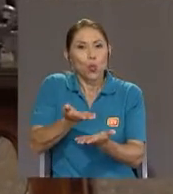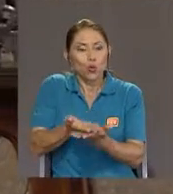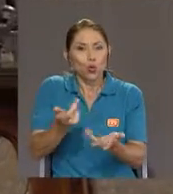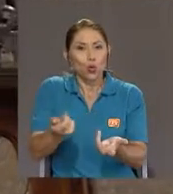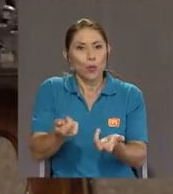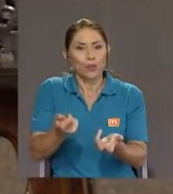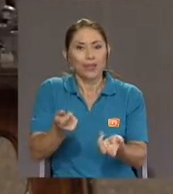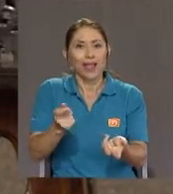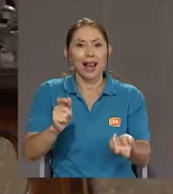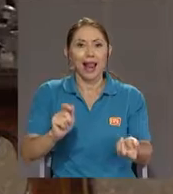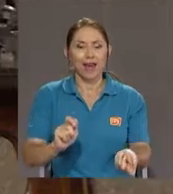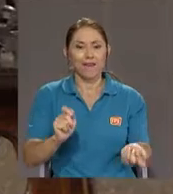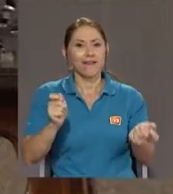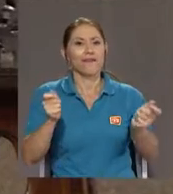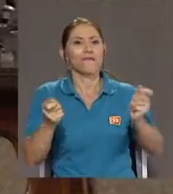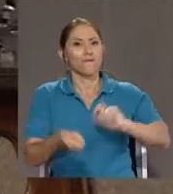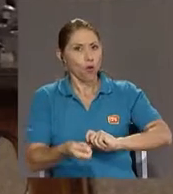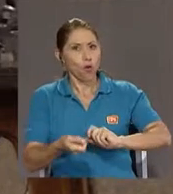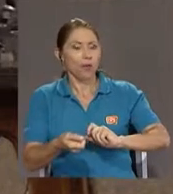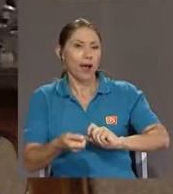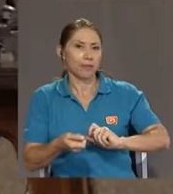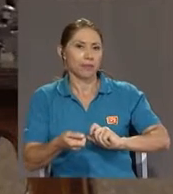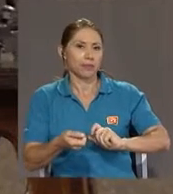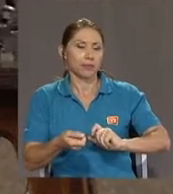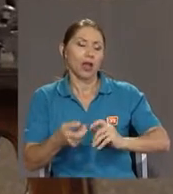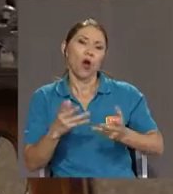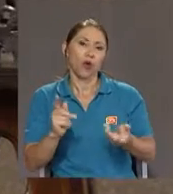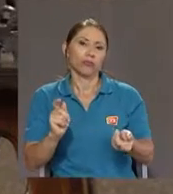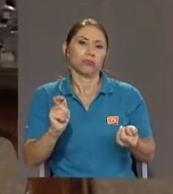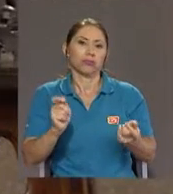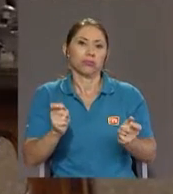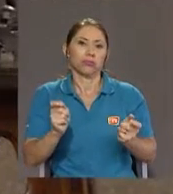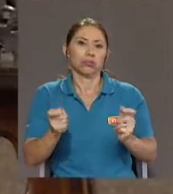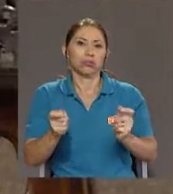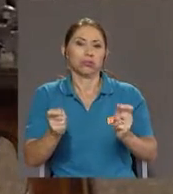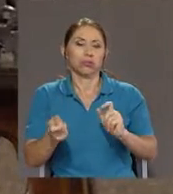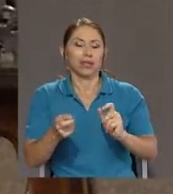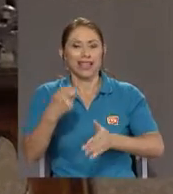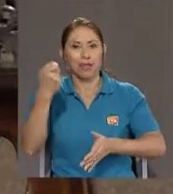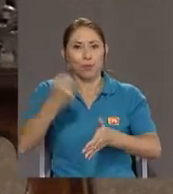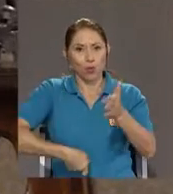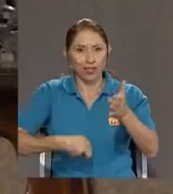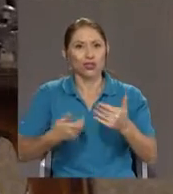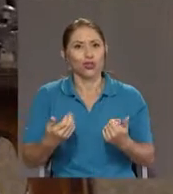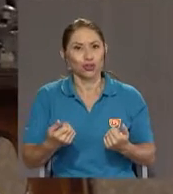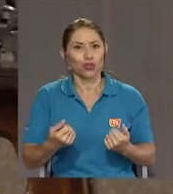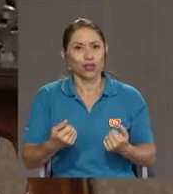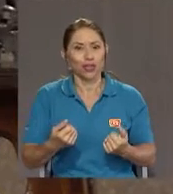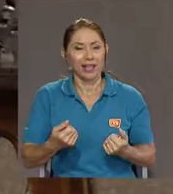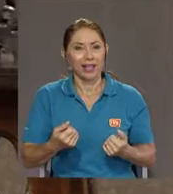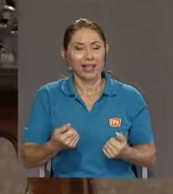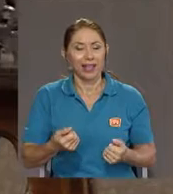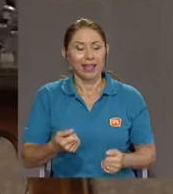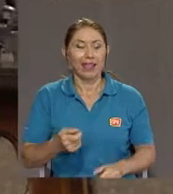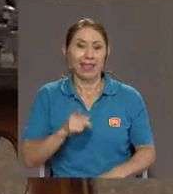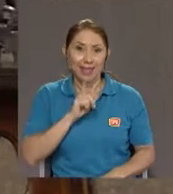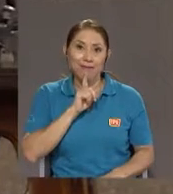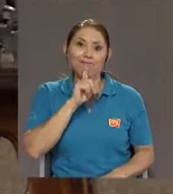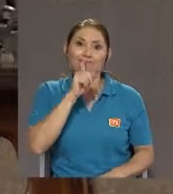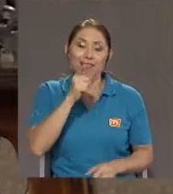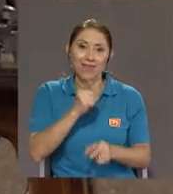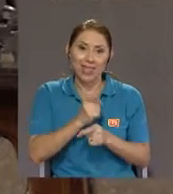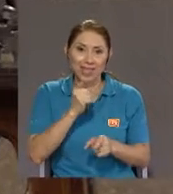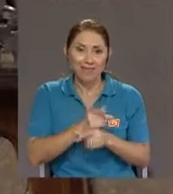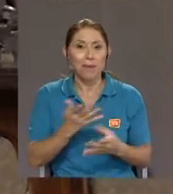reforma o la modificación de impuestos que efectivamente